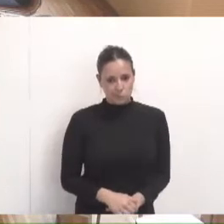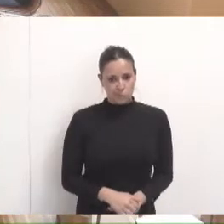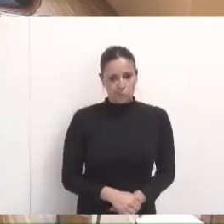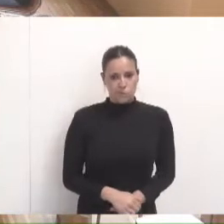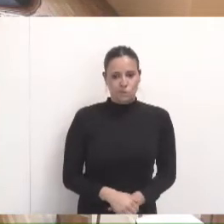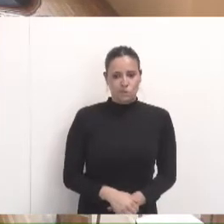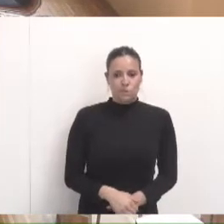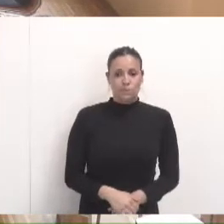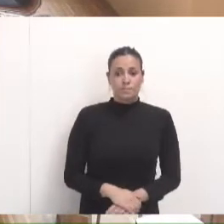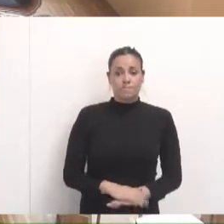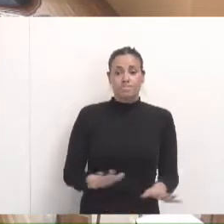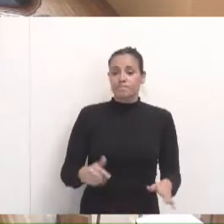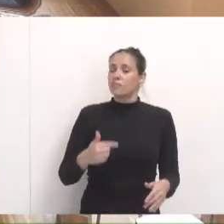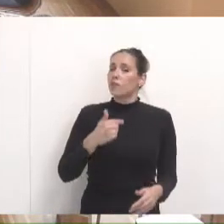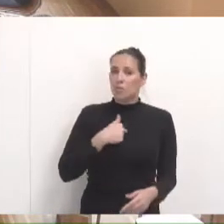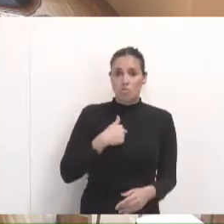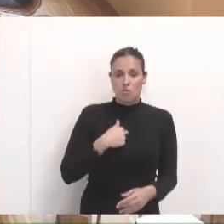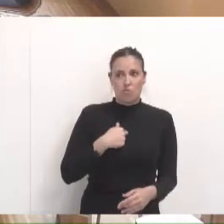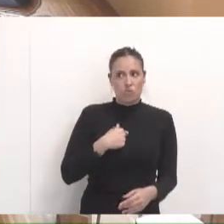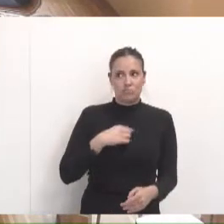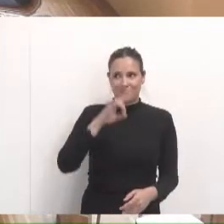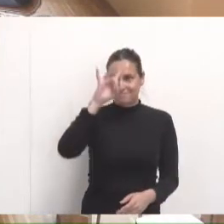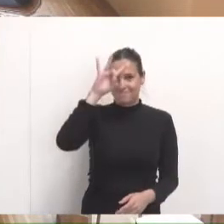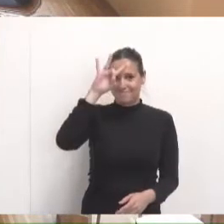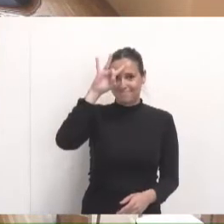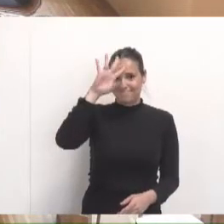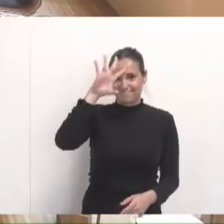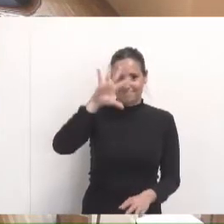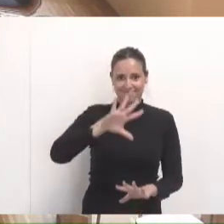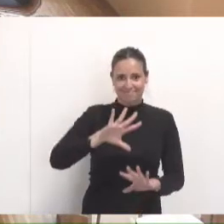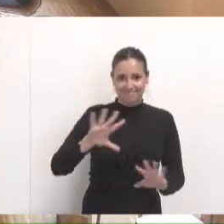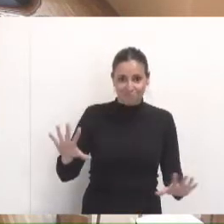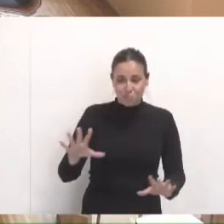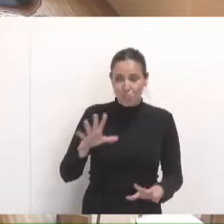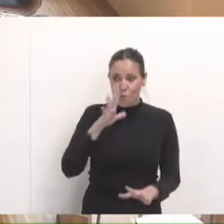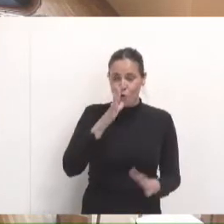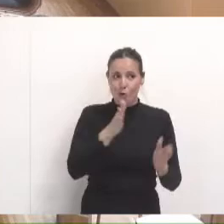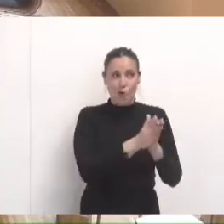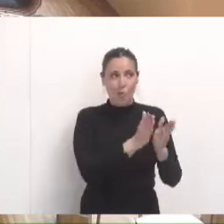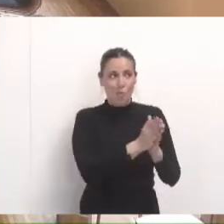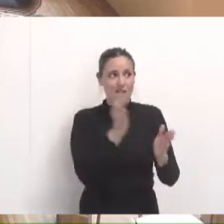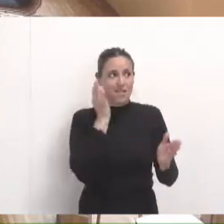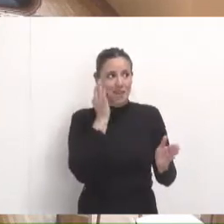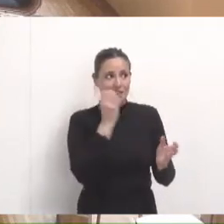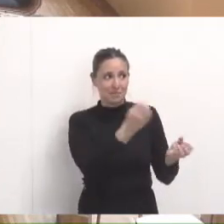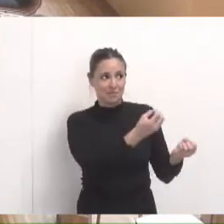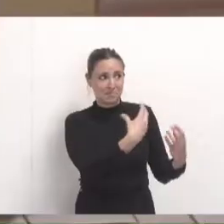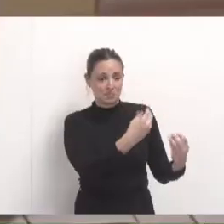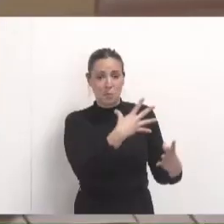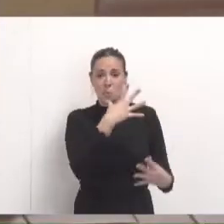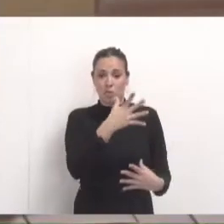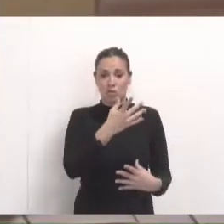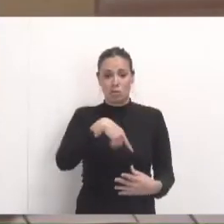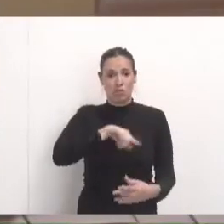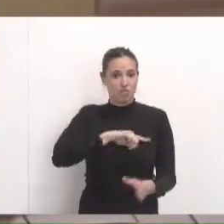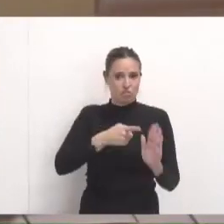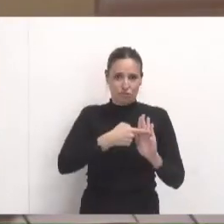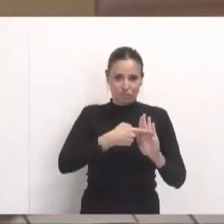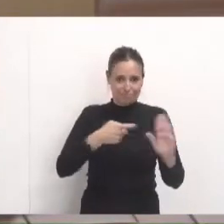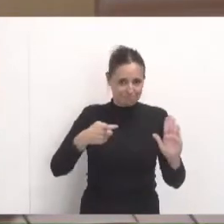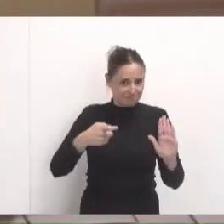Yo estoy totalmente asombrado por la intervención que ha tenido la compañera, porque habíamos acordado retirar la moción